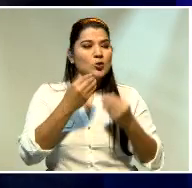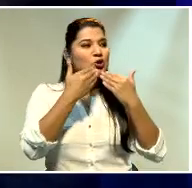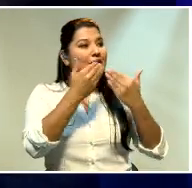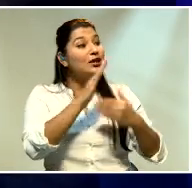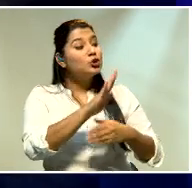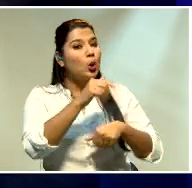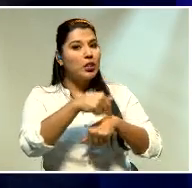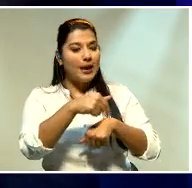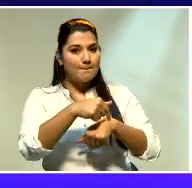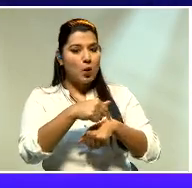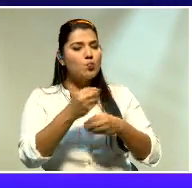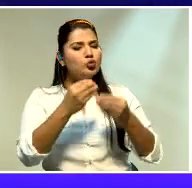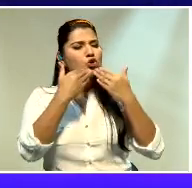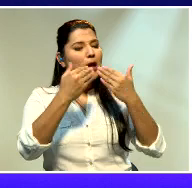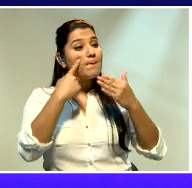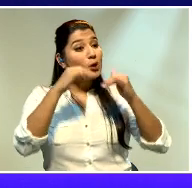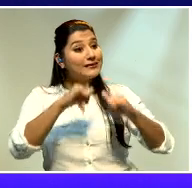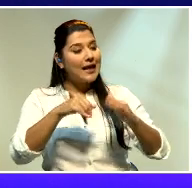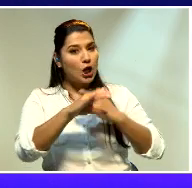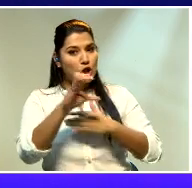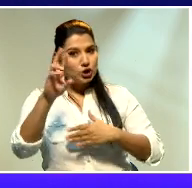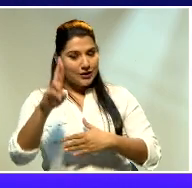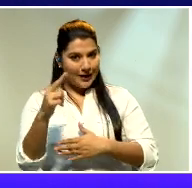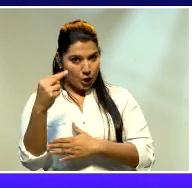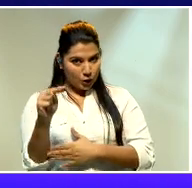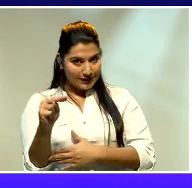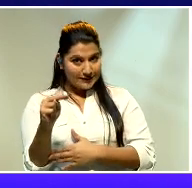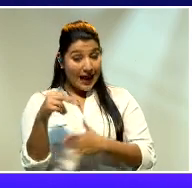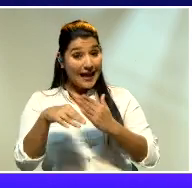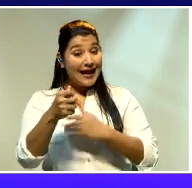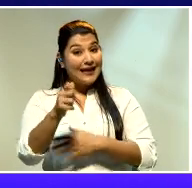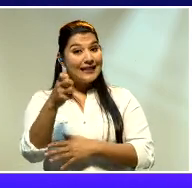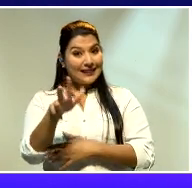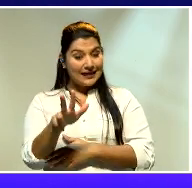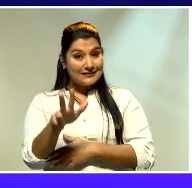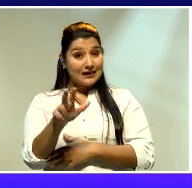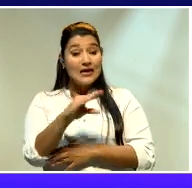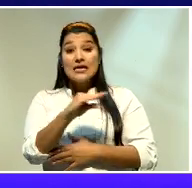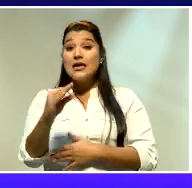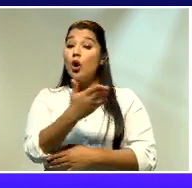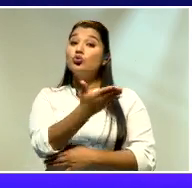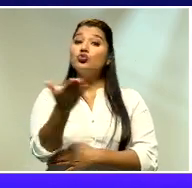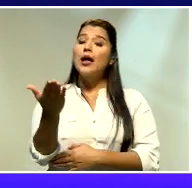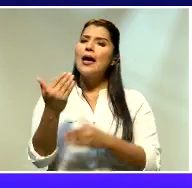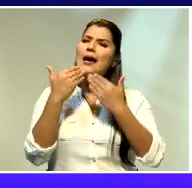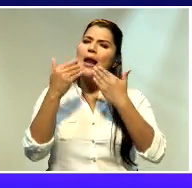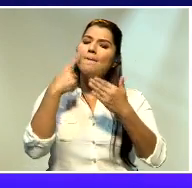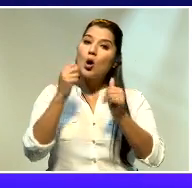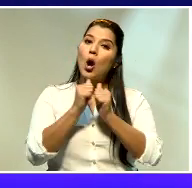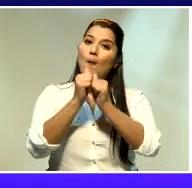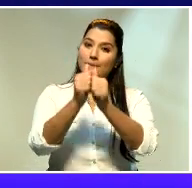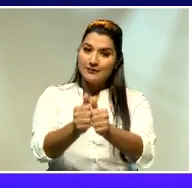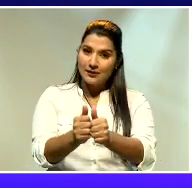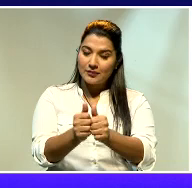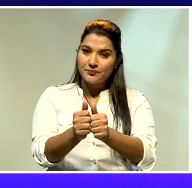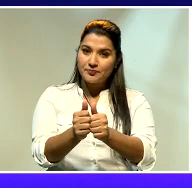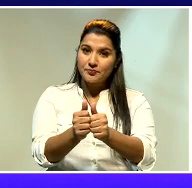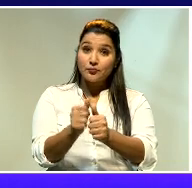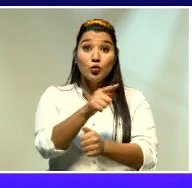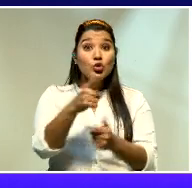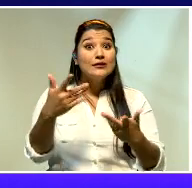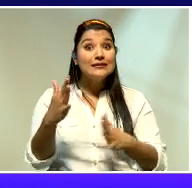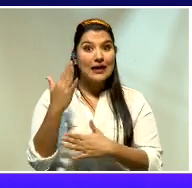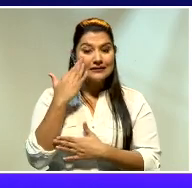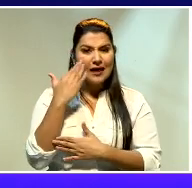su tiempo. Muchas gracias por estar en Muchas Costa gracias a Rica ustedes. Noticias, en Canal 13. Y a ustedes, gracias por acompañarnos. Ya lo